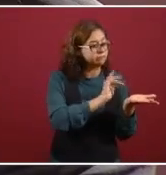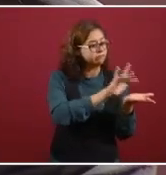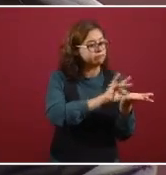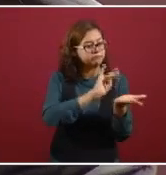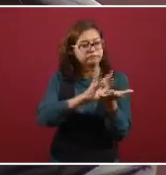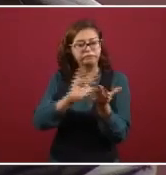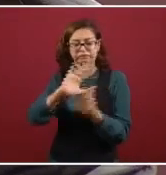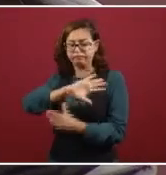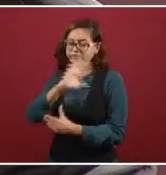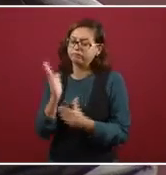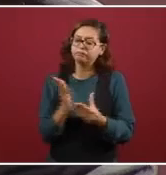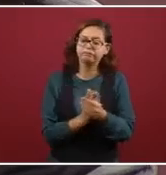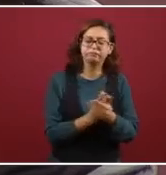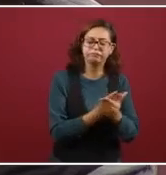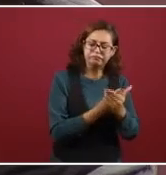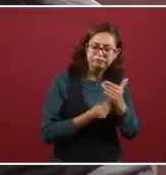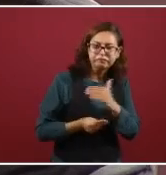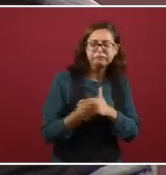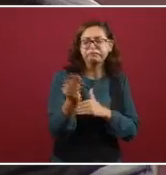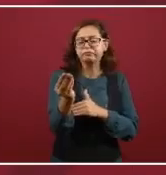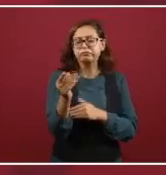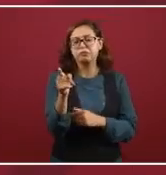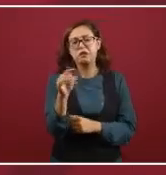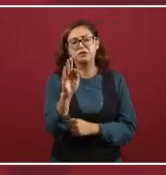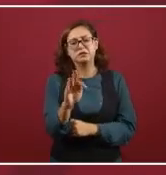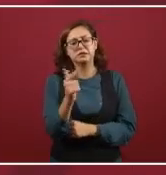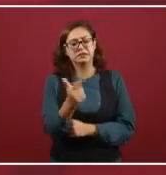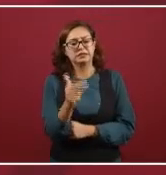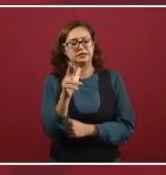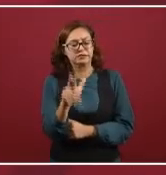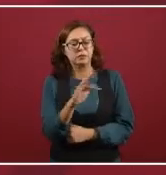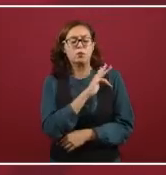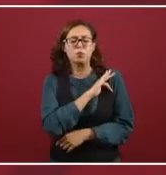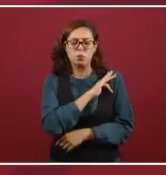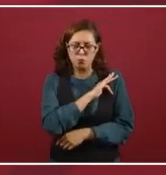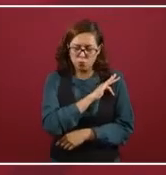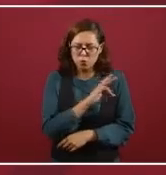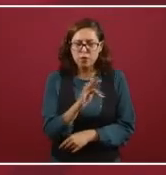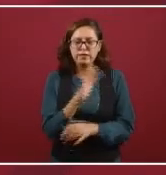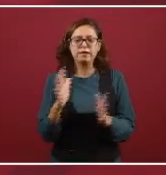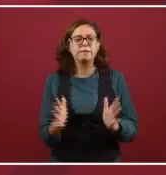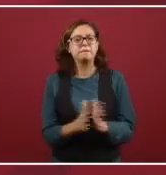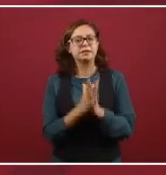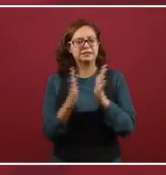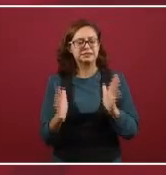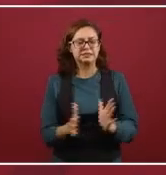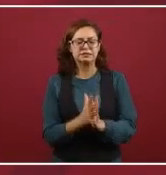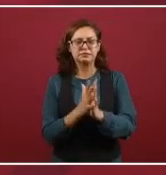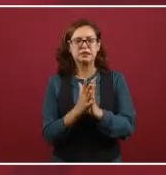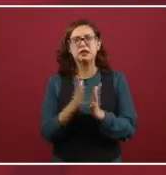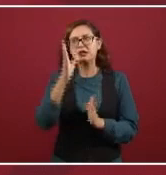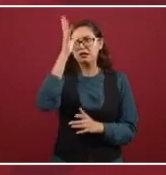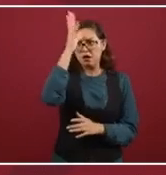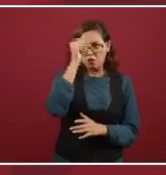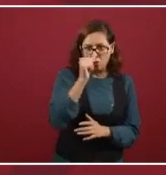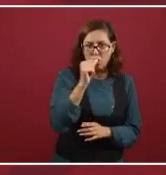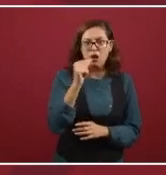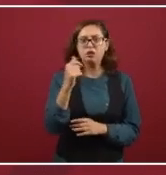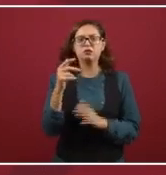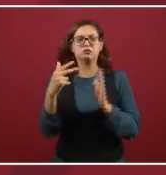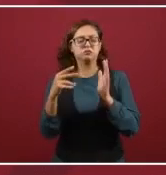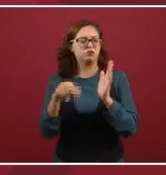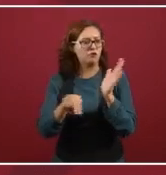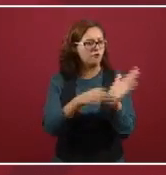la Fiscalía pueda participar debidamente de acuerdo a los convenios, tratados internacionales o acuerdos